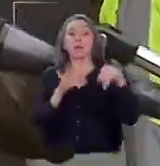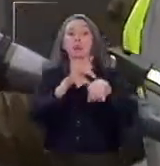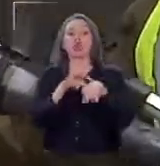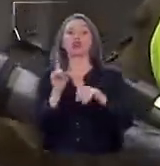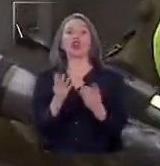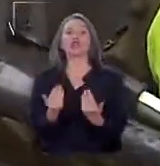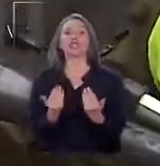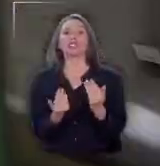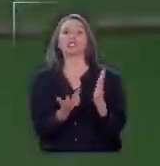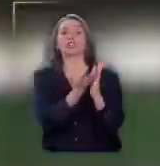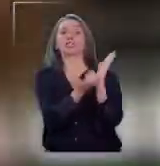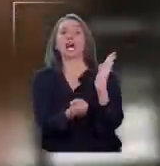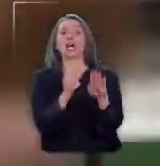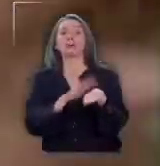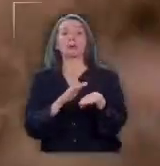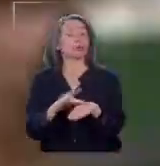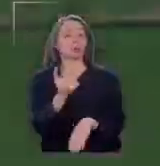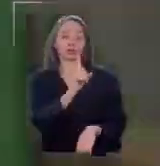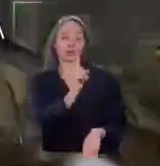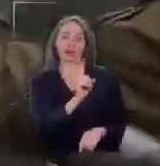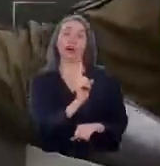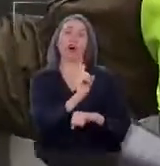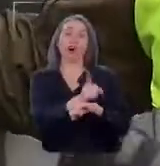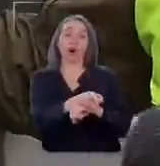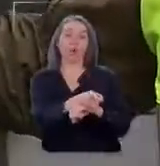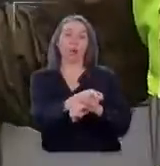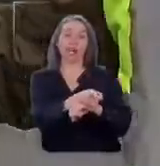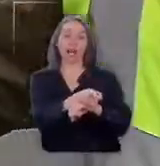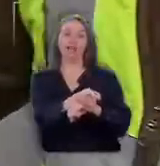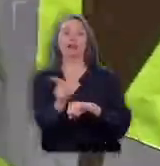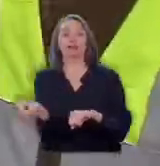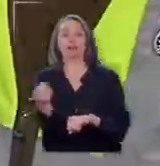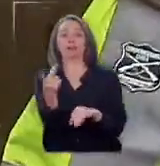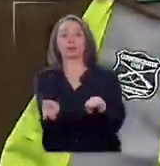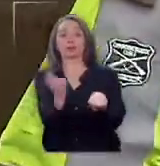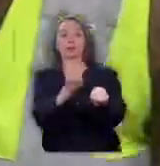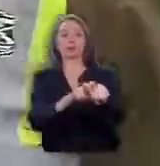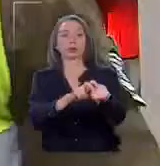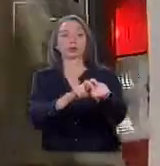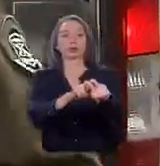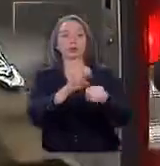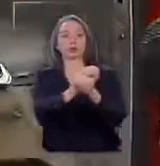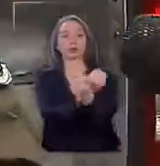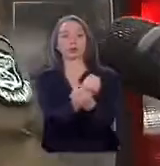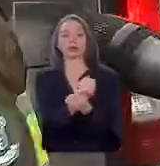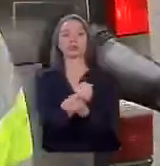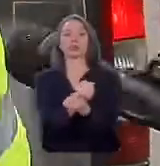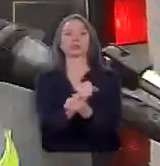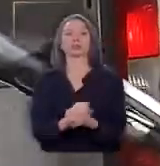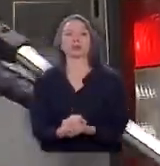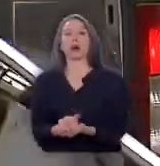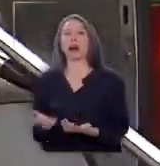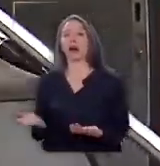era necesario salv conducto simplemente por eso que mi papá falleció